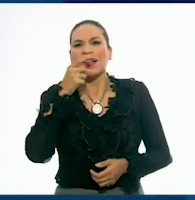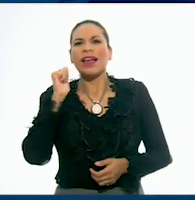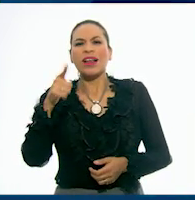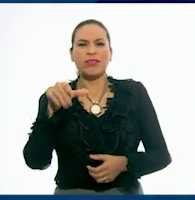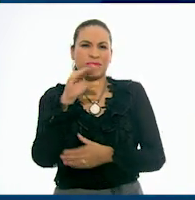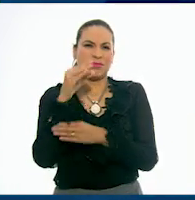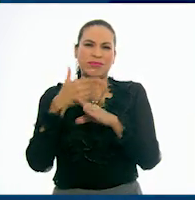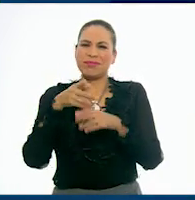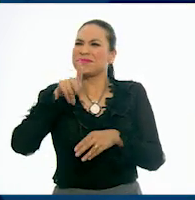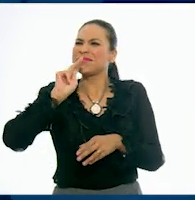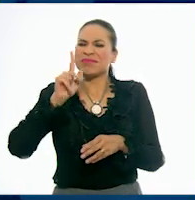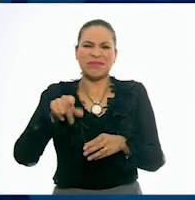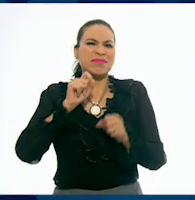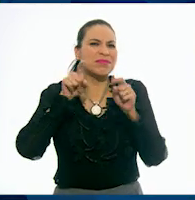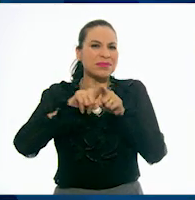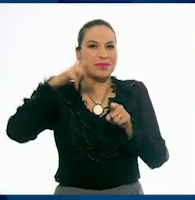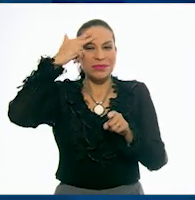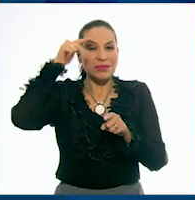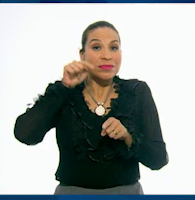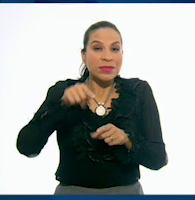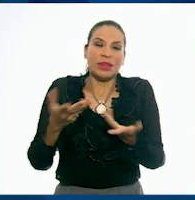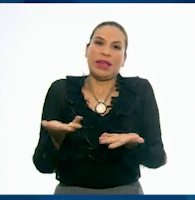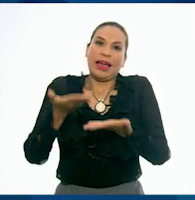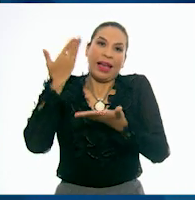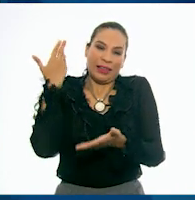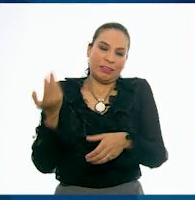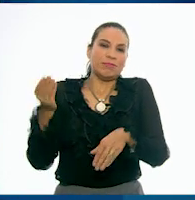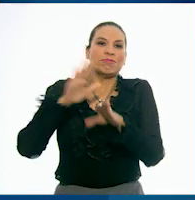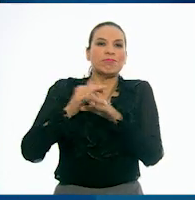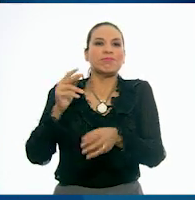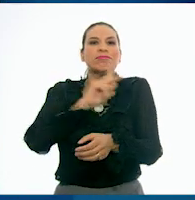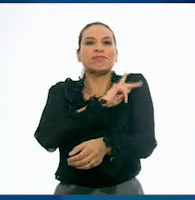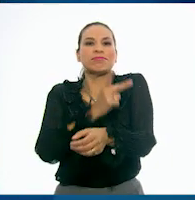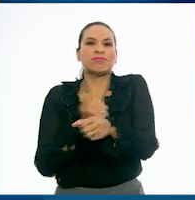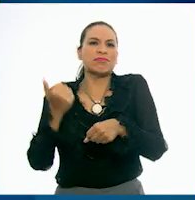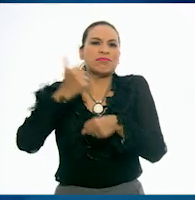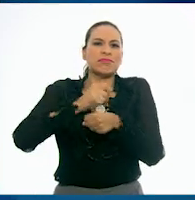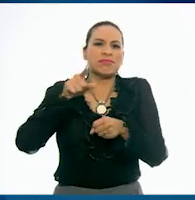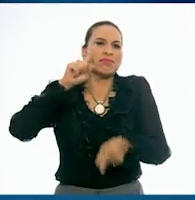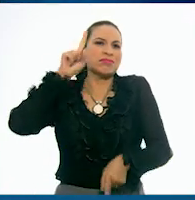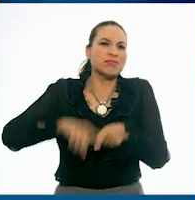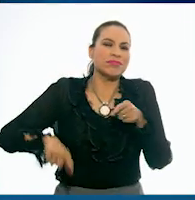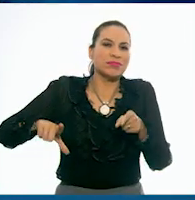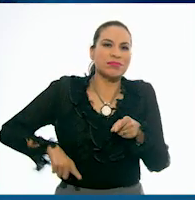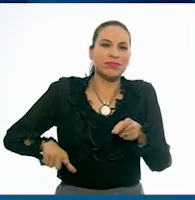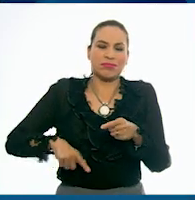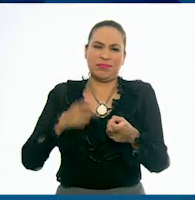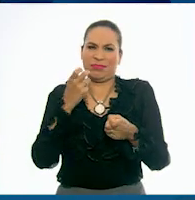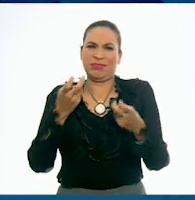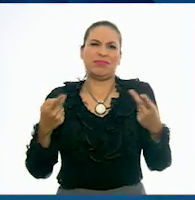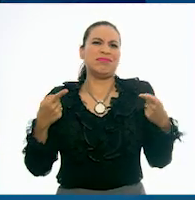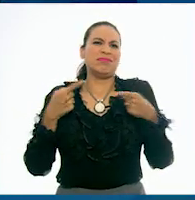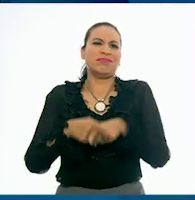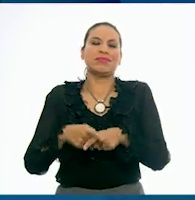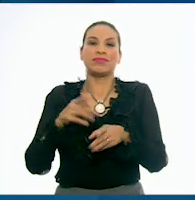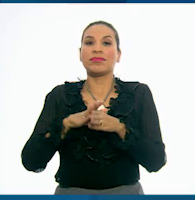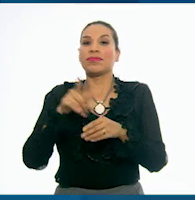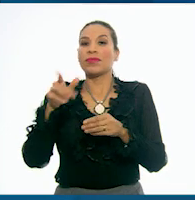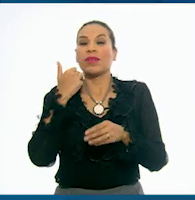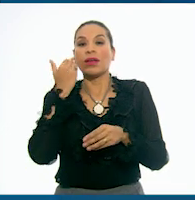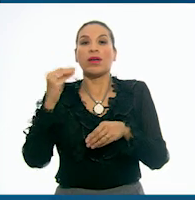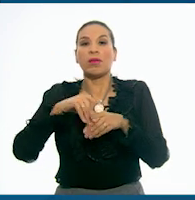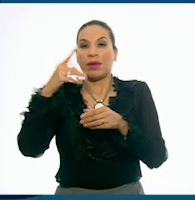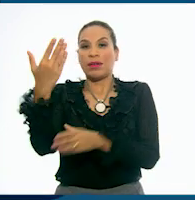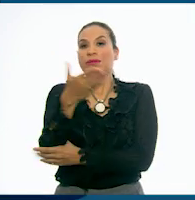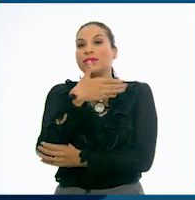Ay, pero si el propio Porfirio Díaz llegó al poder gracias a un golpe de estado, paradójicamente enarbolando